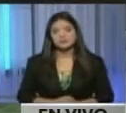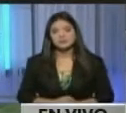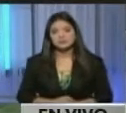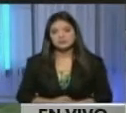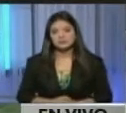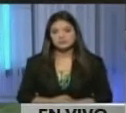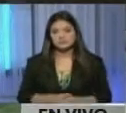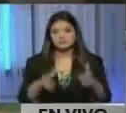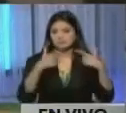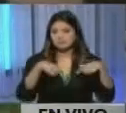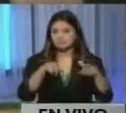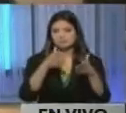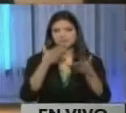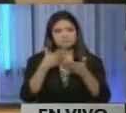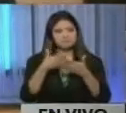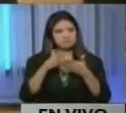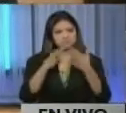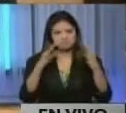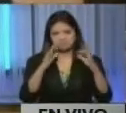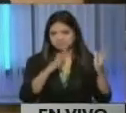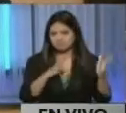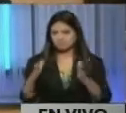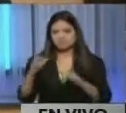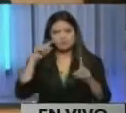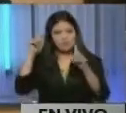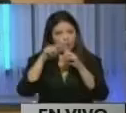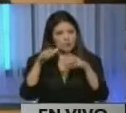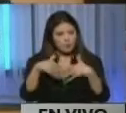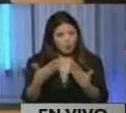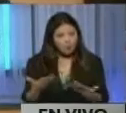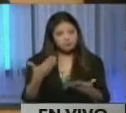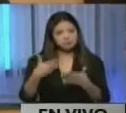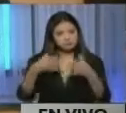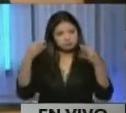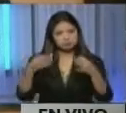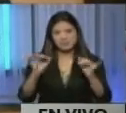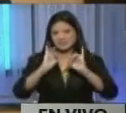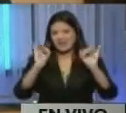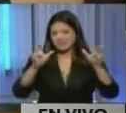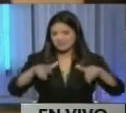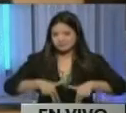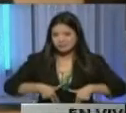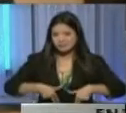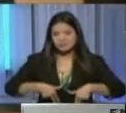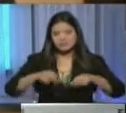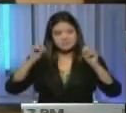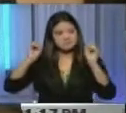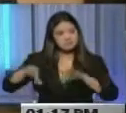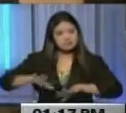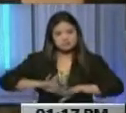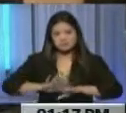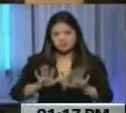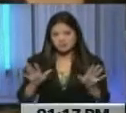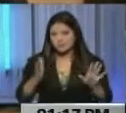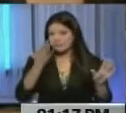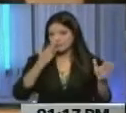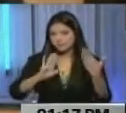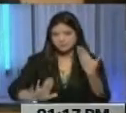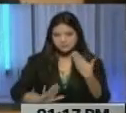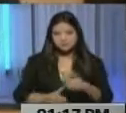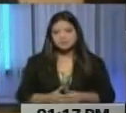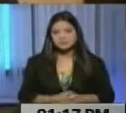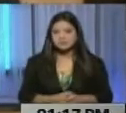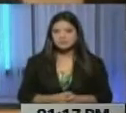Las zonas veredales transitorias de normalización tienen como objetivo garantizar el cese al fuego de hostilidades bilaterales definitivo y